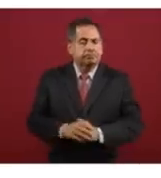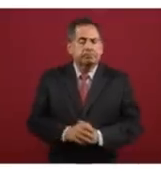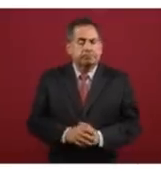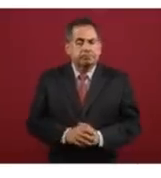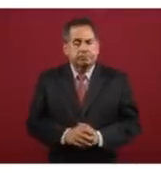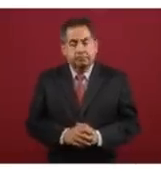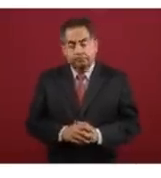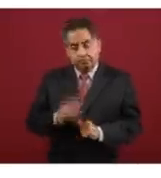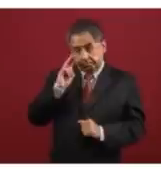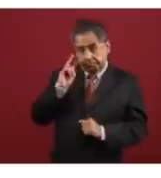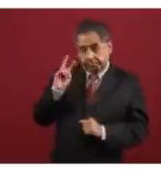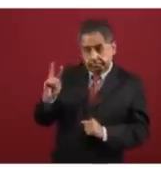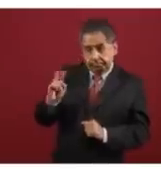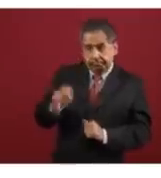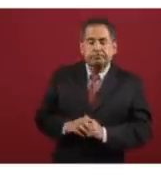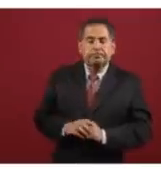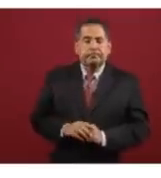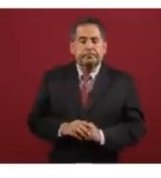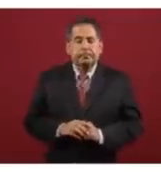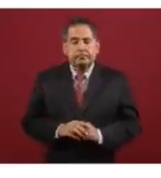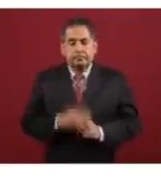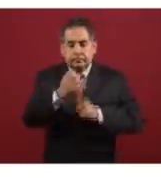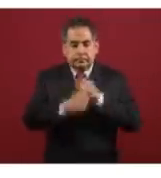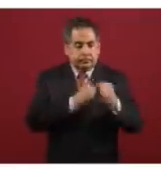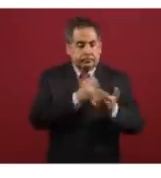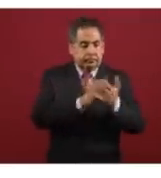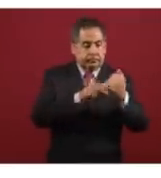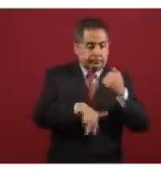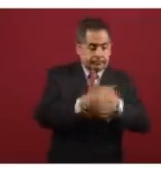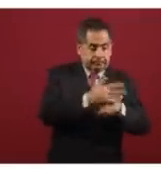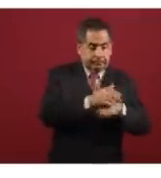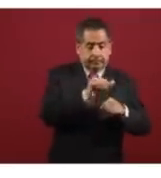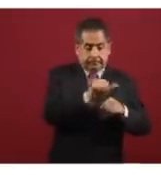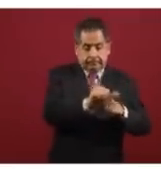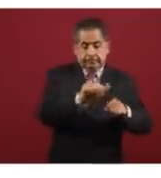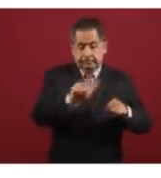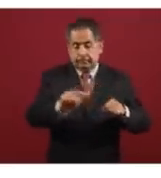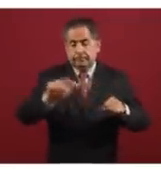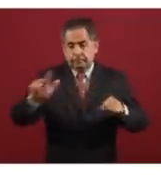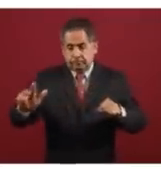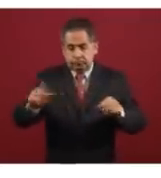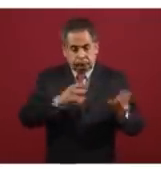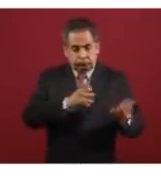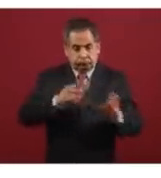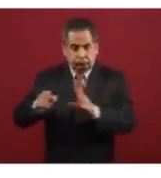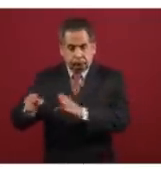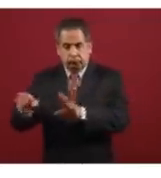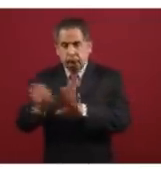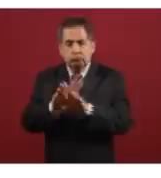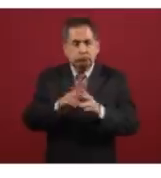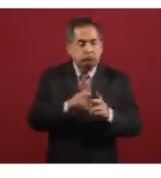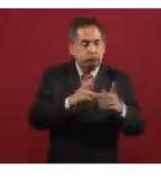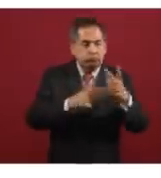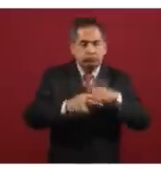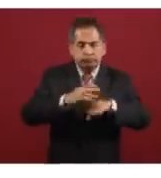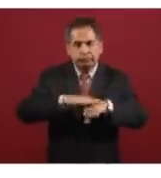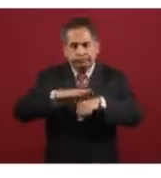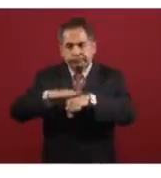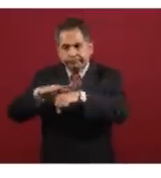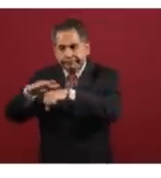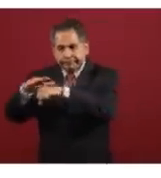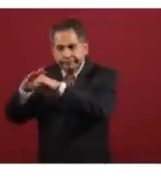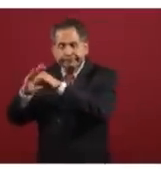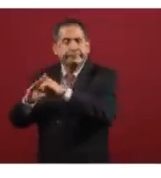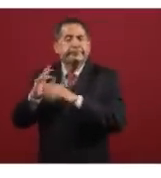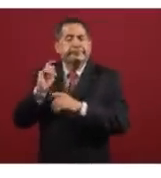aquí vemos 2015, 16, 17, 18, la tendencia de crecimiento